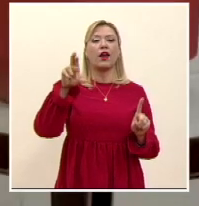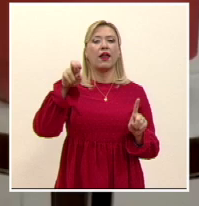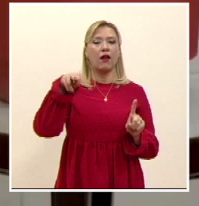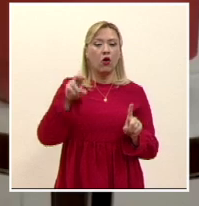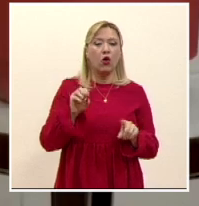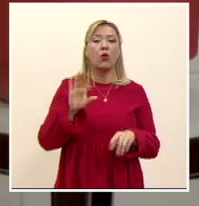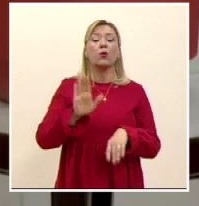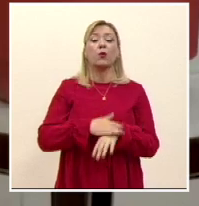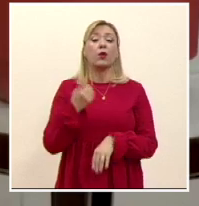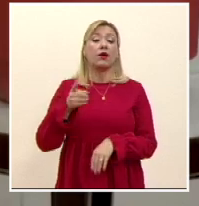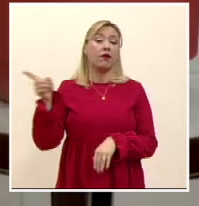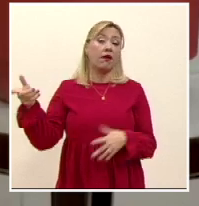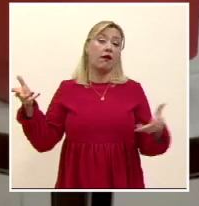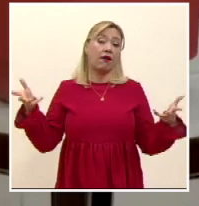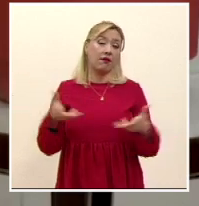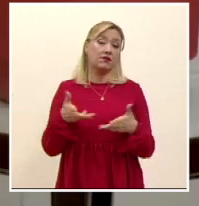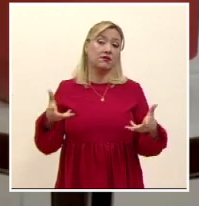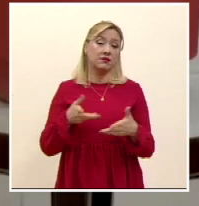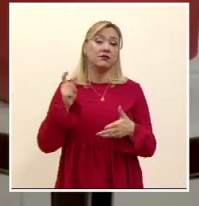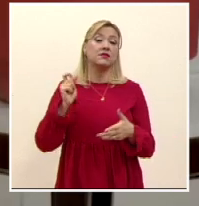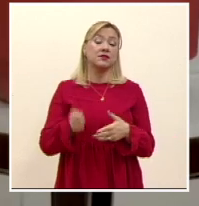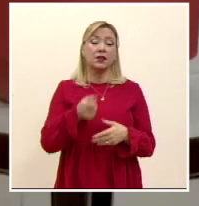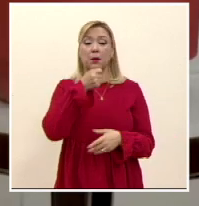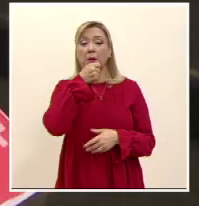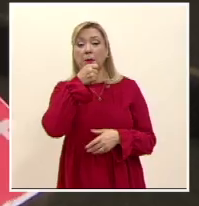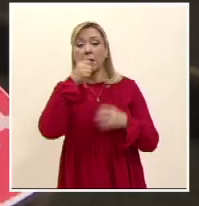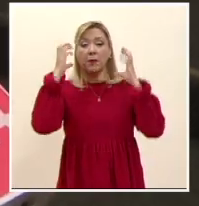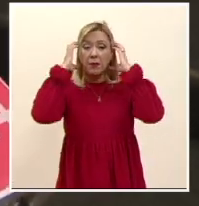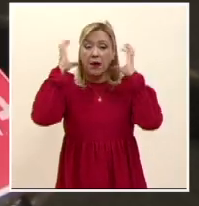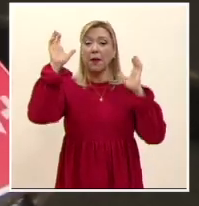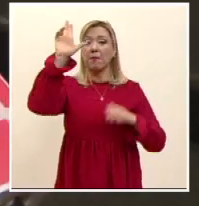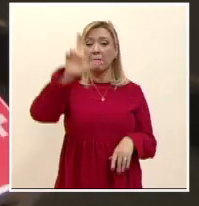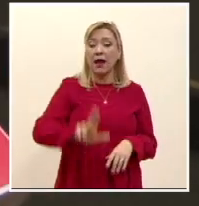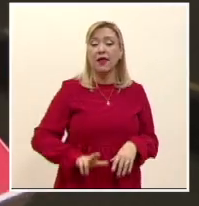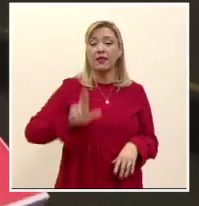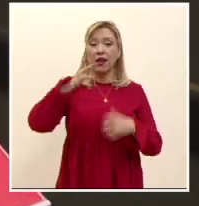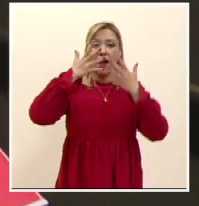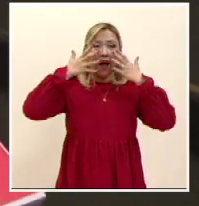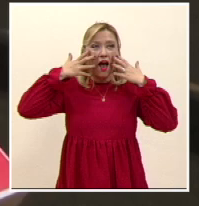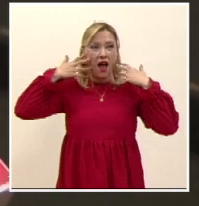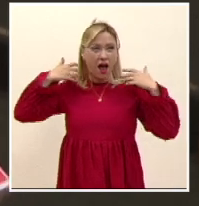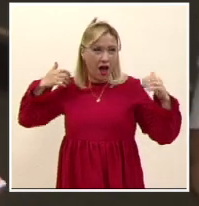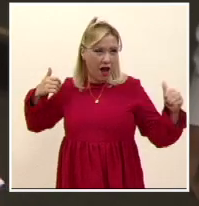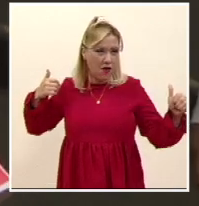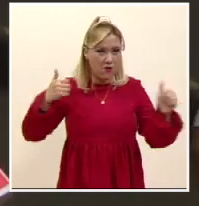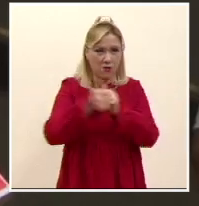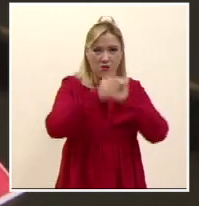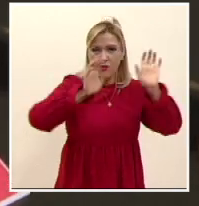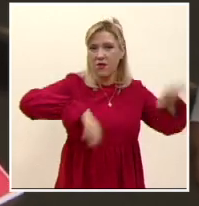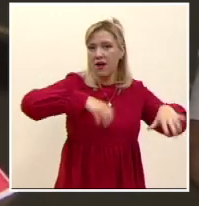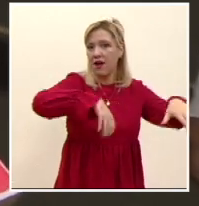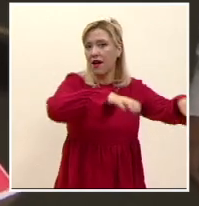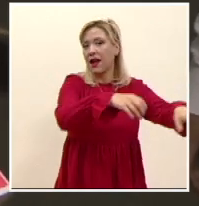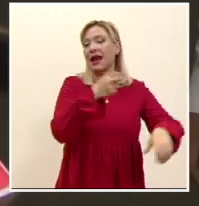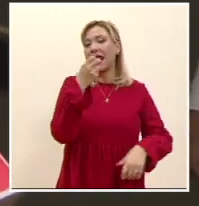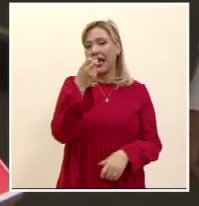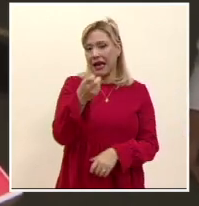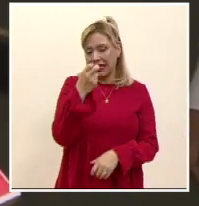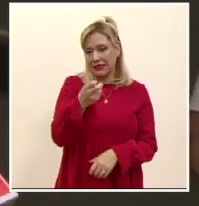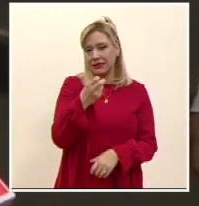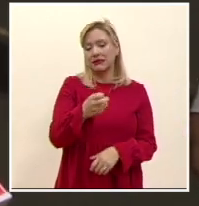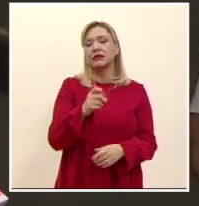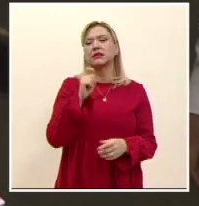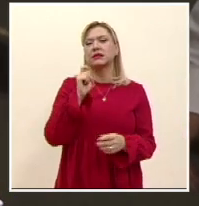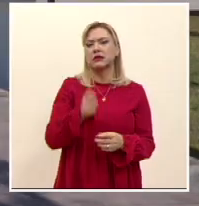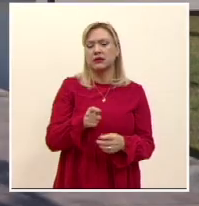que realizó la funcionaria durante el programa Martes del Jaguar y su repetición La Huella del Jaguar, que se